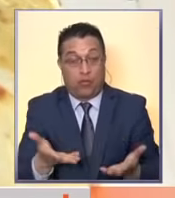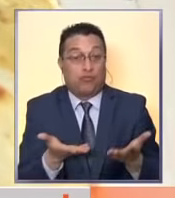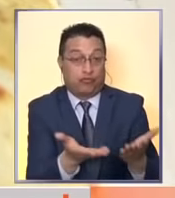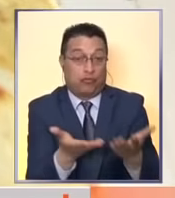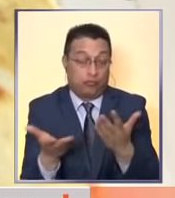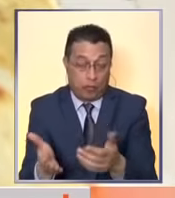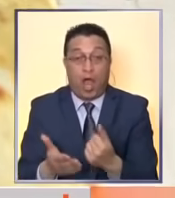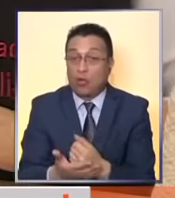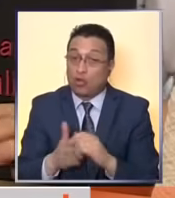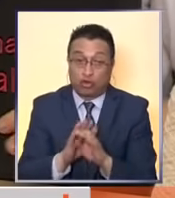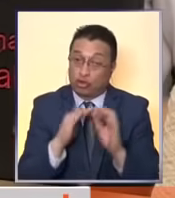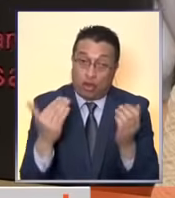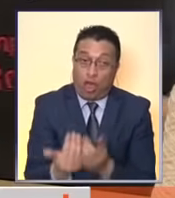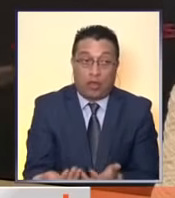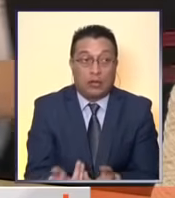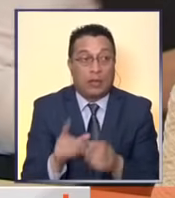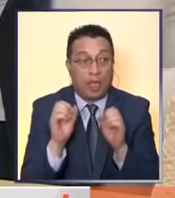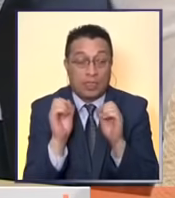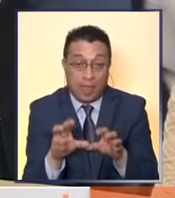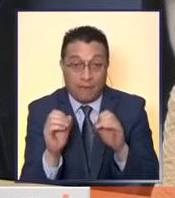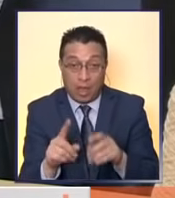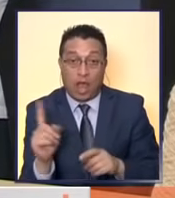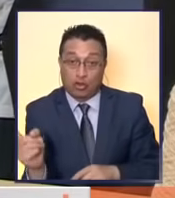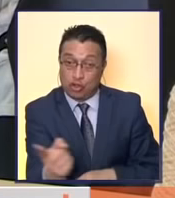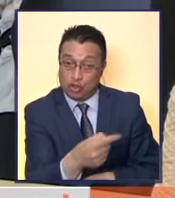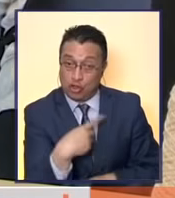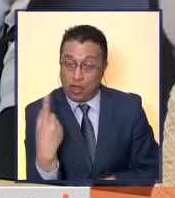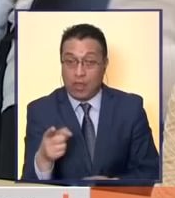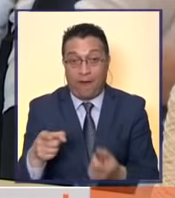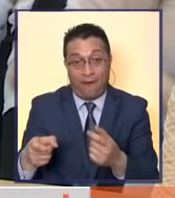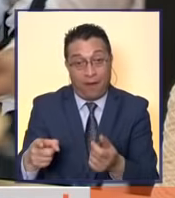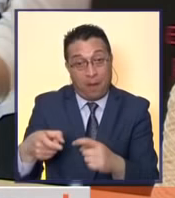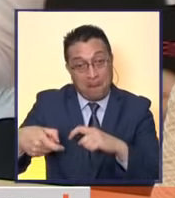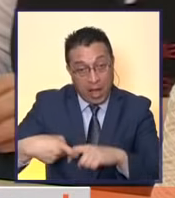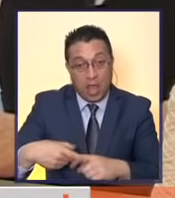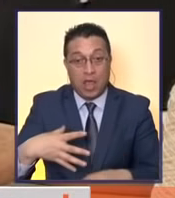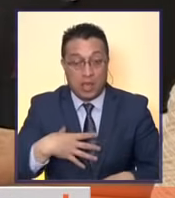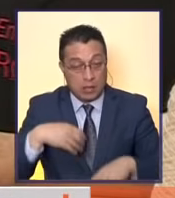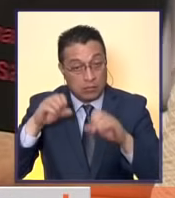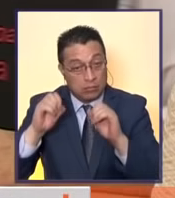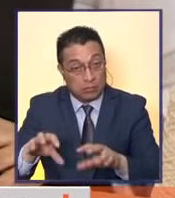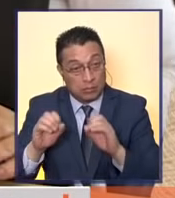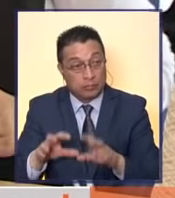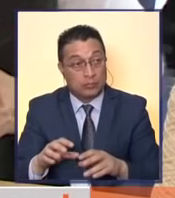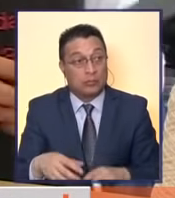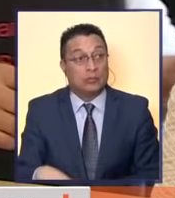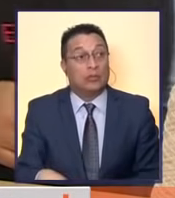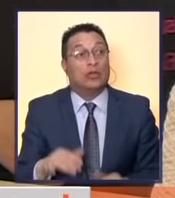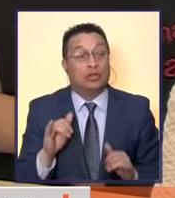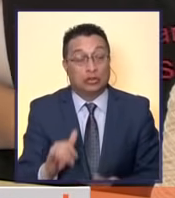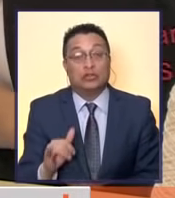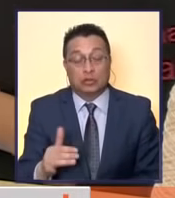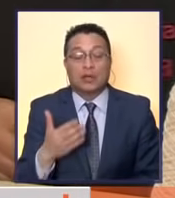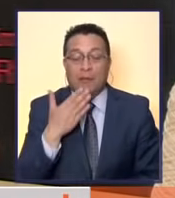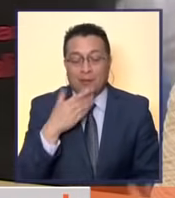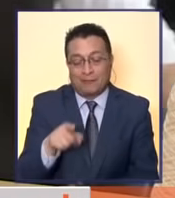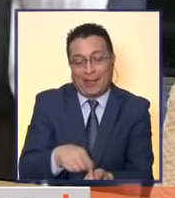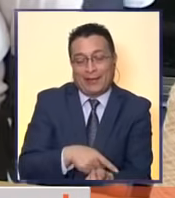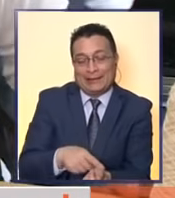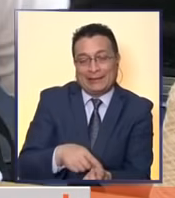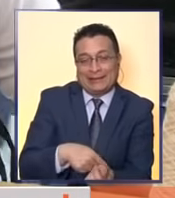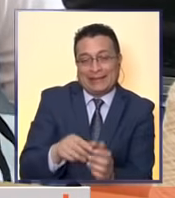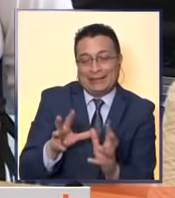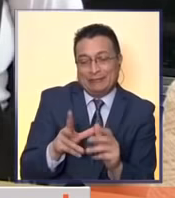todo. ¿Ha tenido que enseñar a su familia, a su marido, a los hijos esta técnica? Parece que también lo llevan en la sangre. ¿Sí?